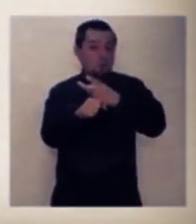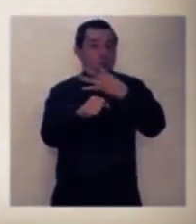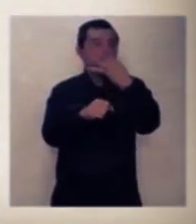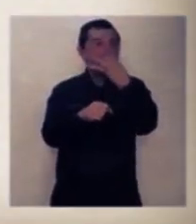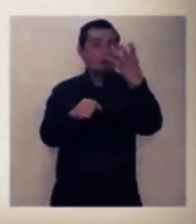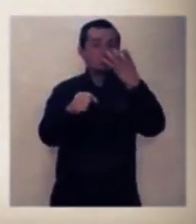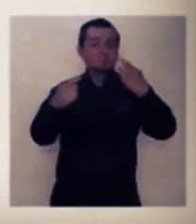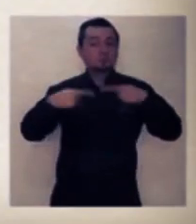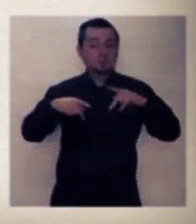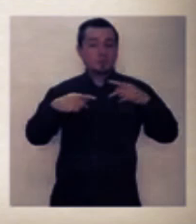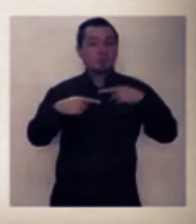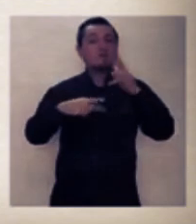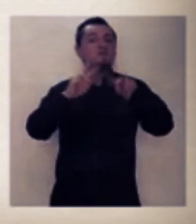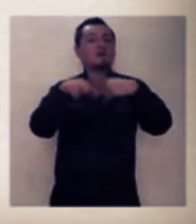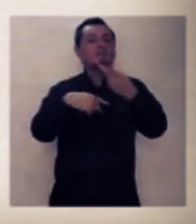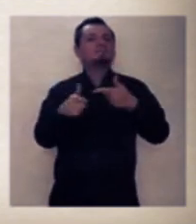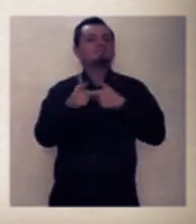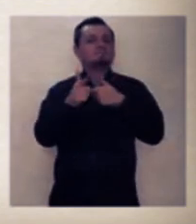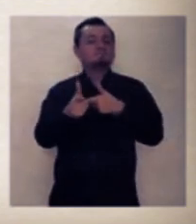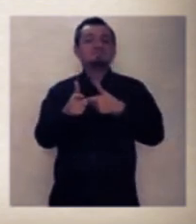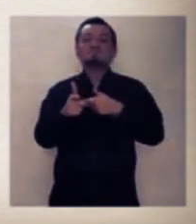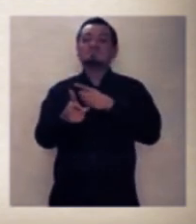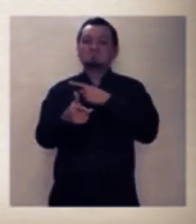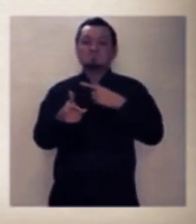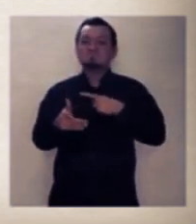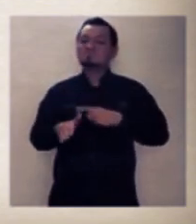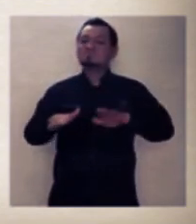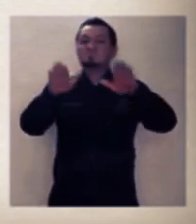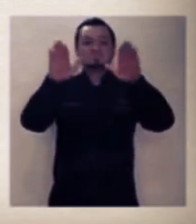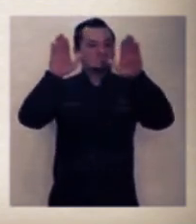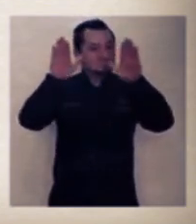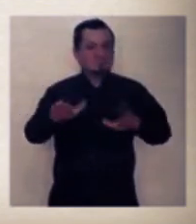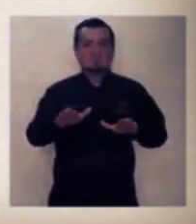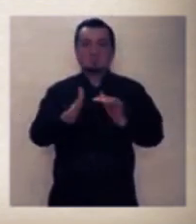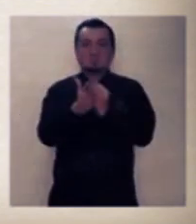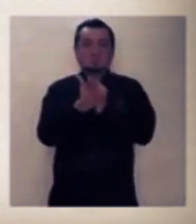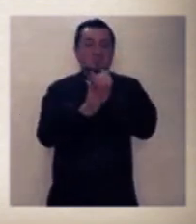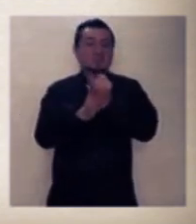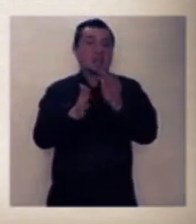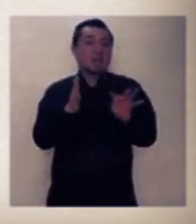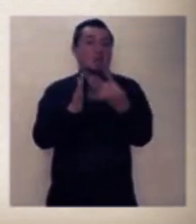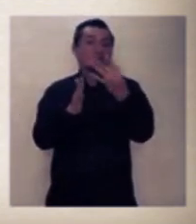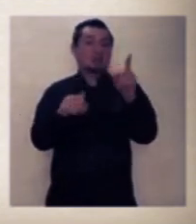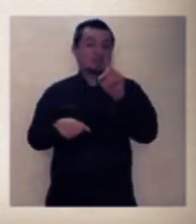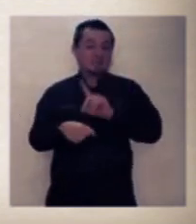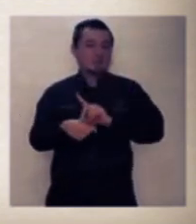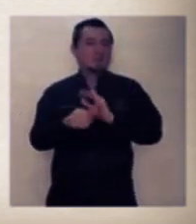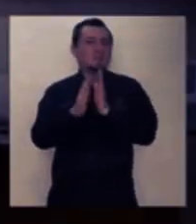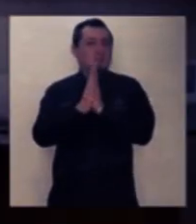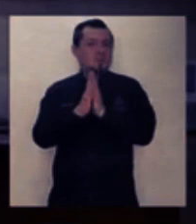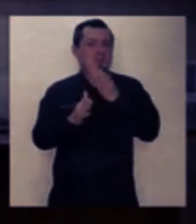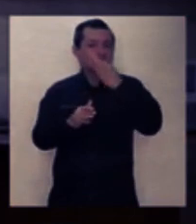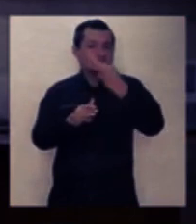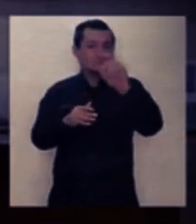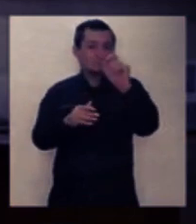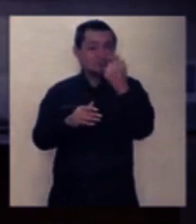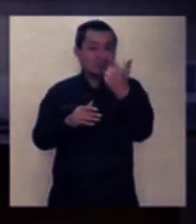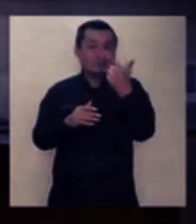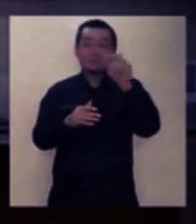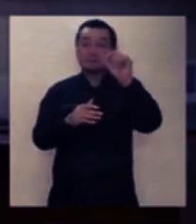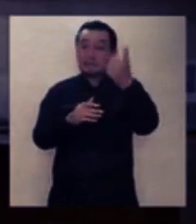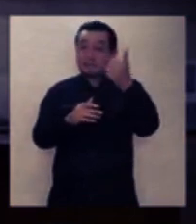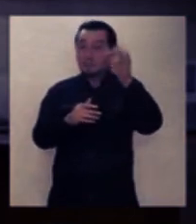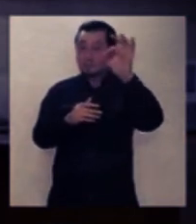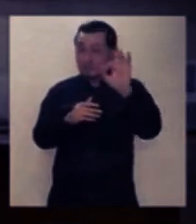segundo llega a 400 casos, vamos a tener que parar una vez más. Así de claro. Hoy estamos en el primer indicador,